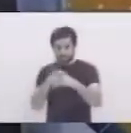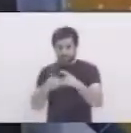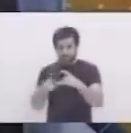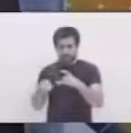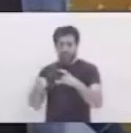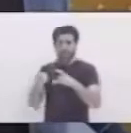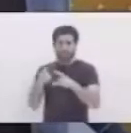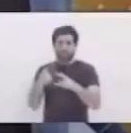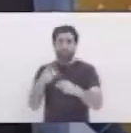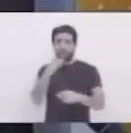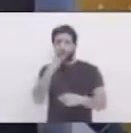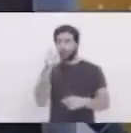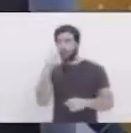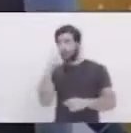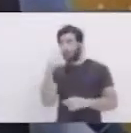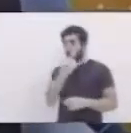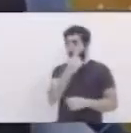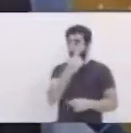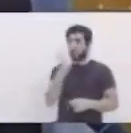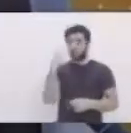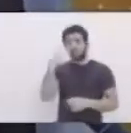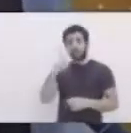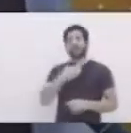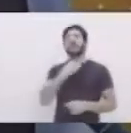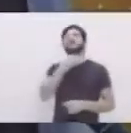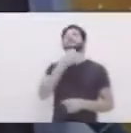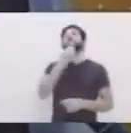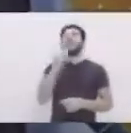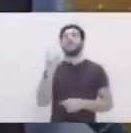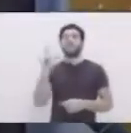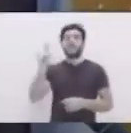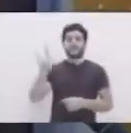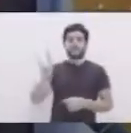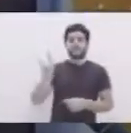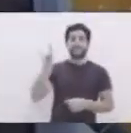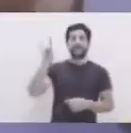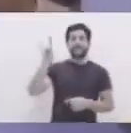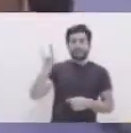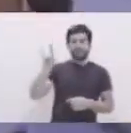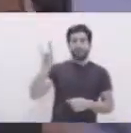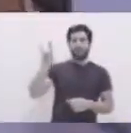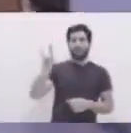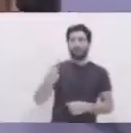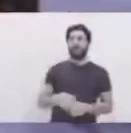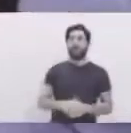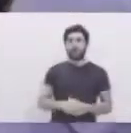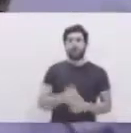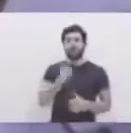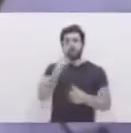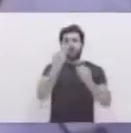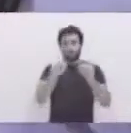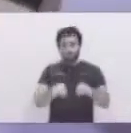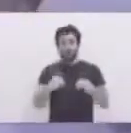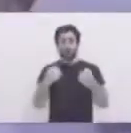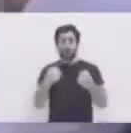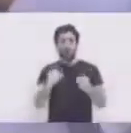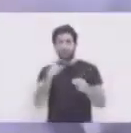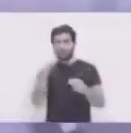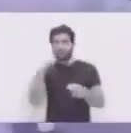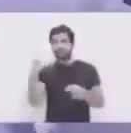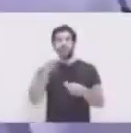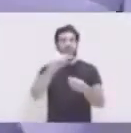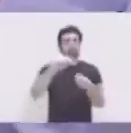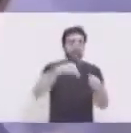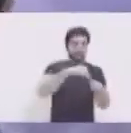Estos van a ser los ojitos de nuestra jirafa. Y eso es lo bonito porque, por ejemplo, así como que se puede hacer también en familia, ¿verdad? Podemos